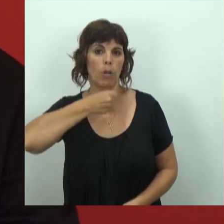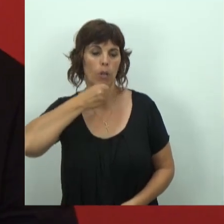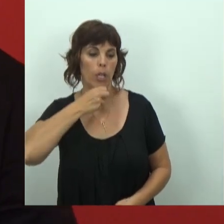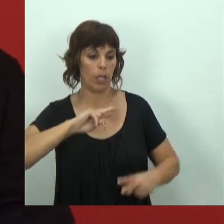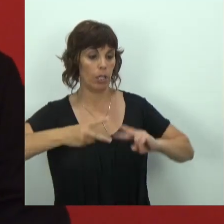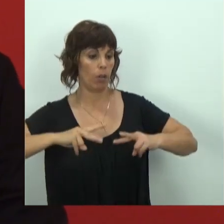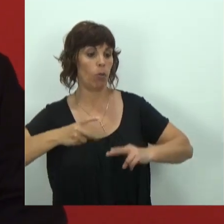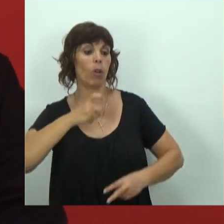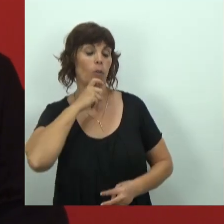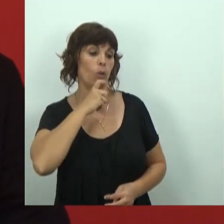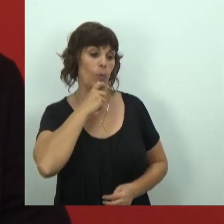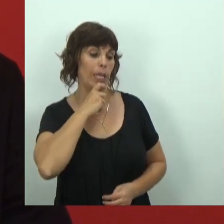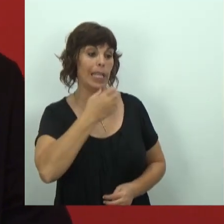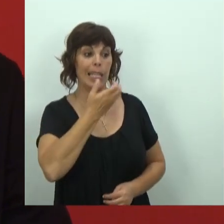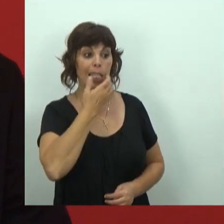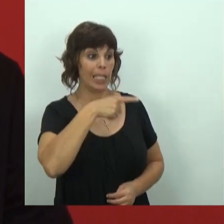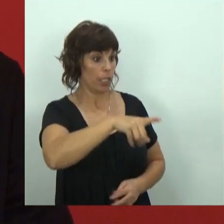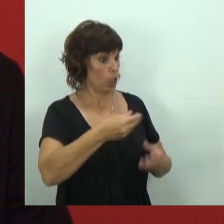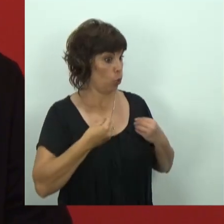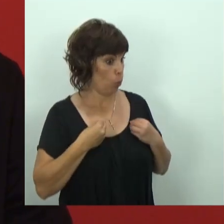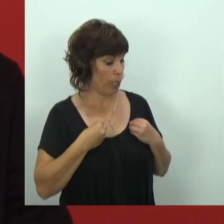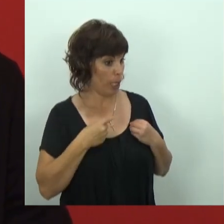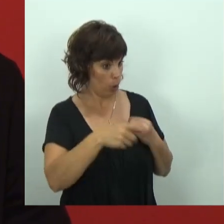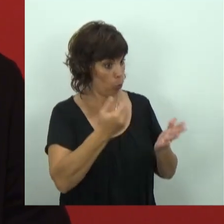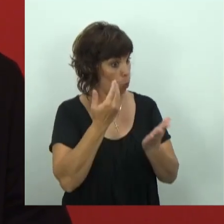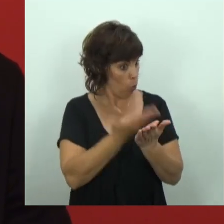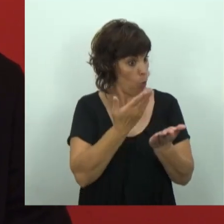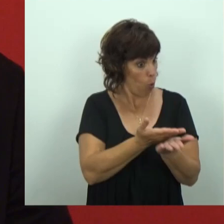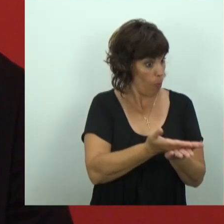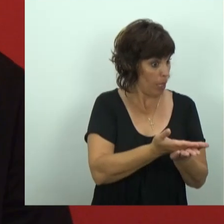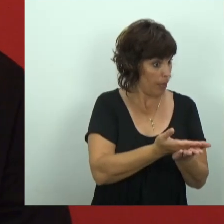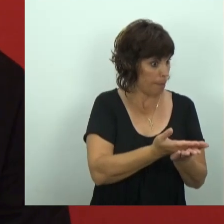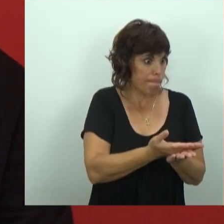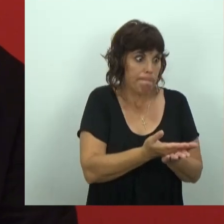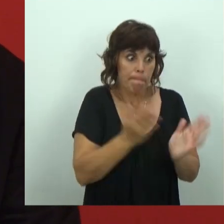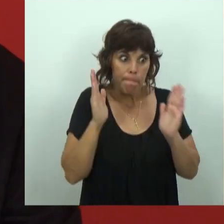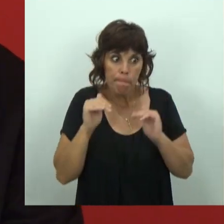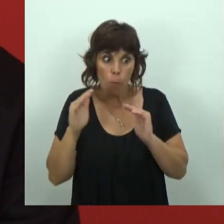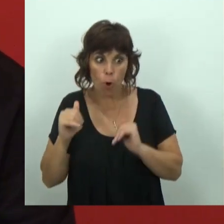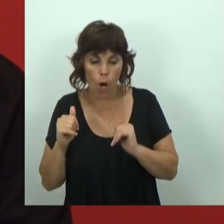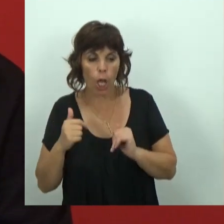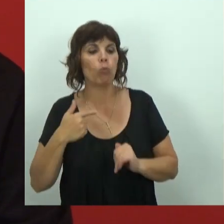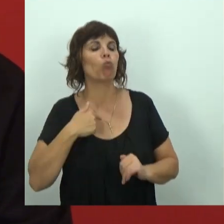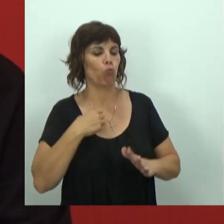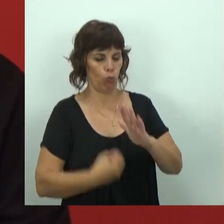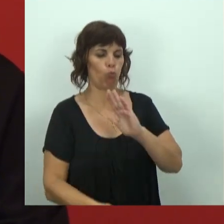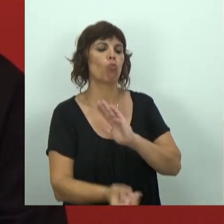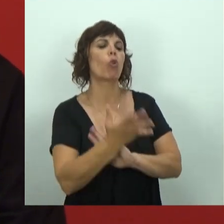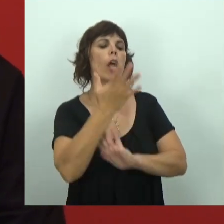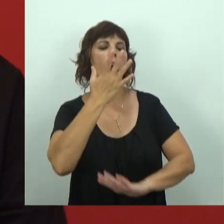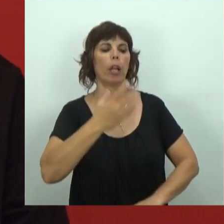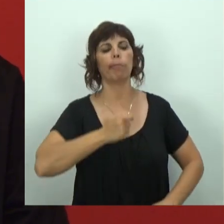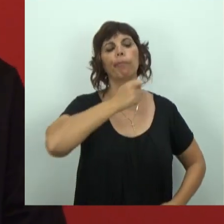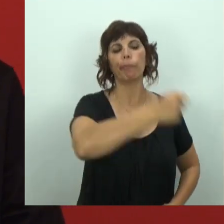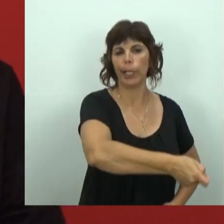si en este momento no existe en tu vida, yo lo voy a crear por ti. Oración tiene un poder